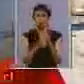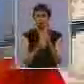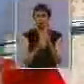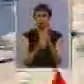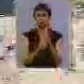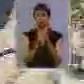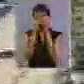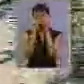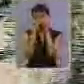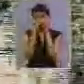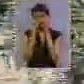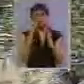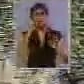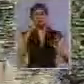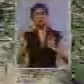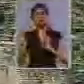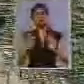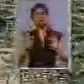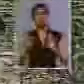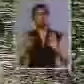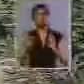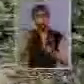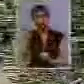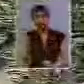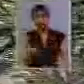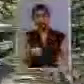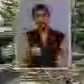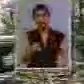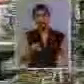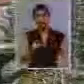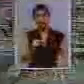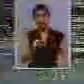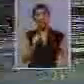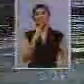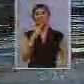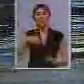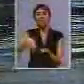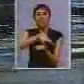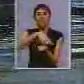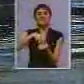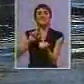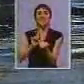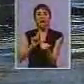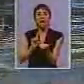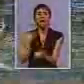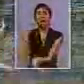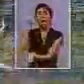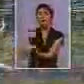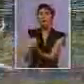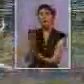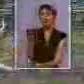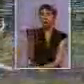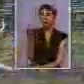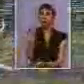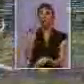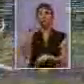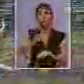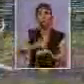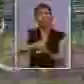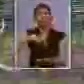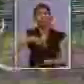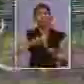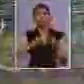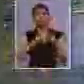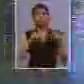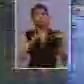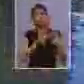Es la indignación de la señora Margarita, una de las vecinas del pasaje Lima, que le reclama al alcalde de Maipú la tardía solución a un problema que se arrastra